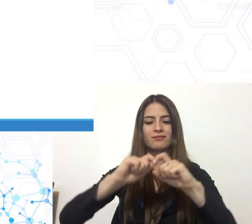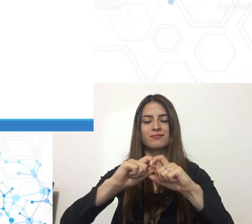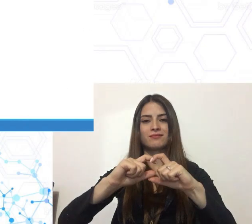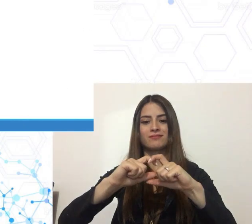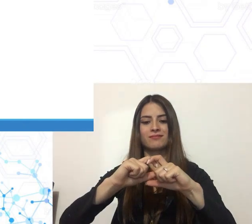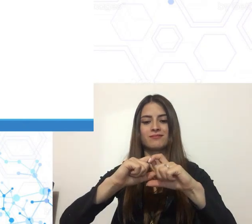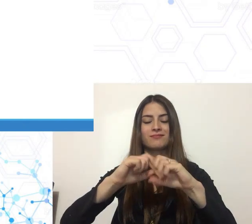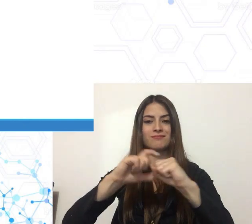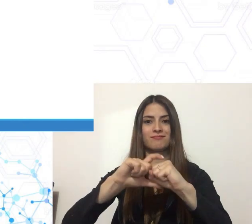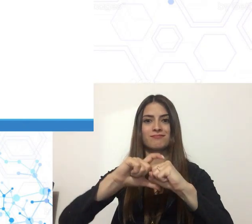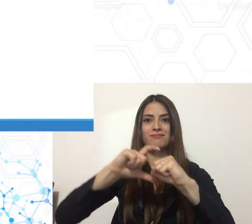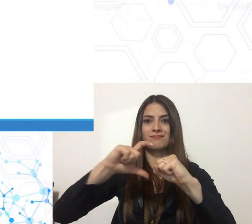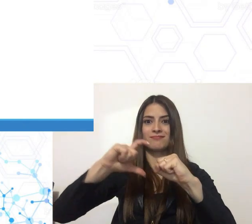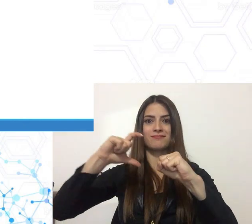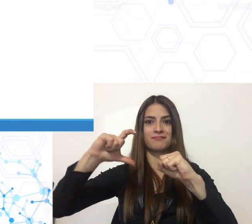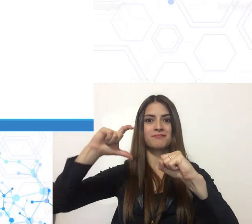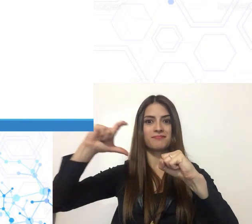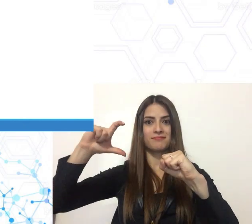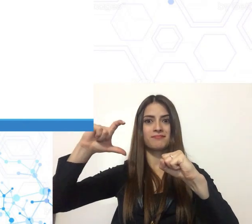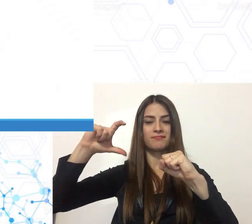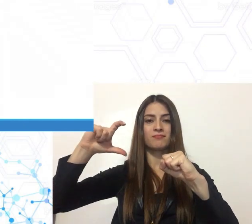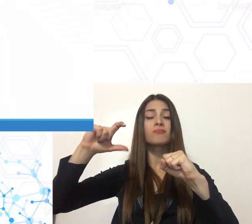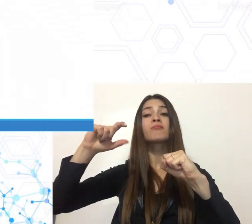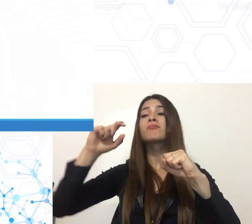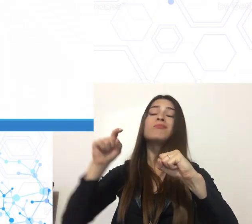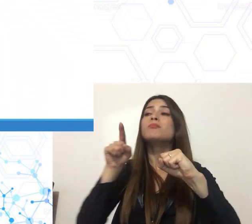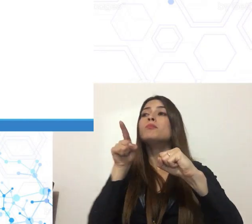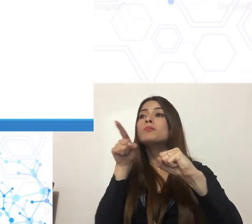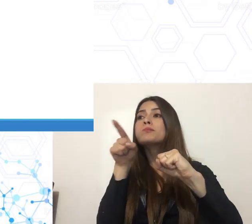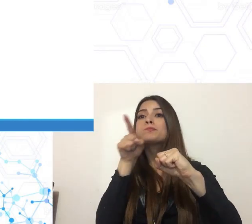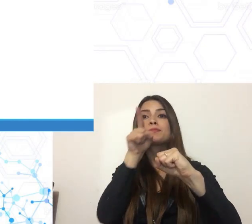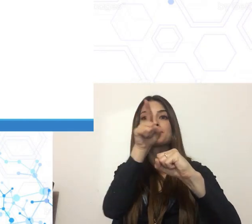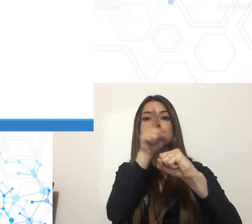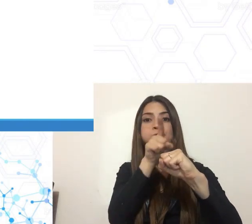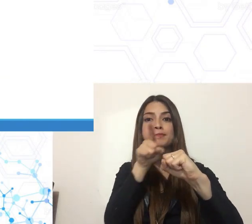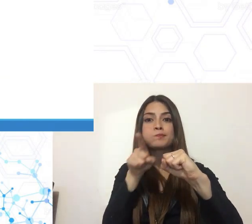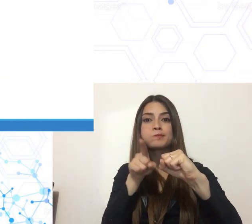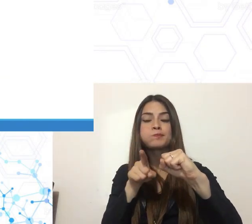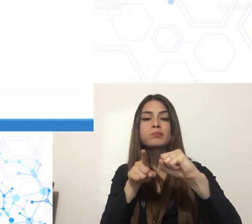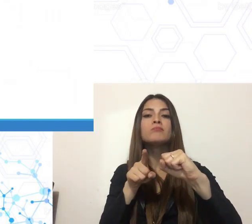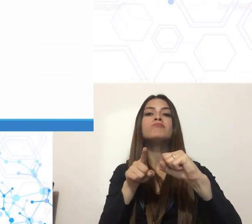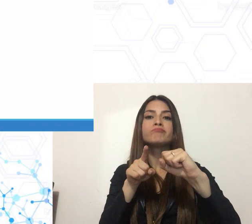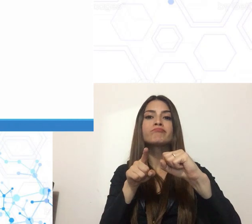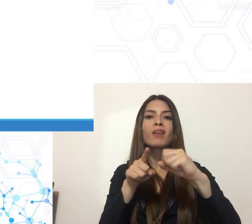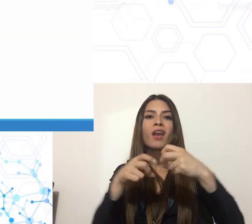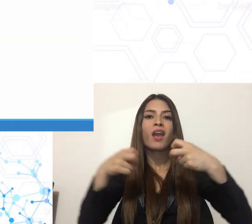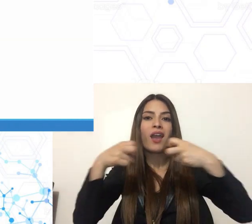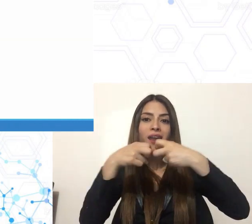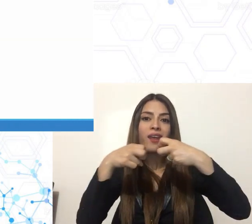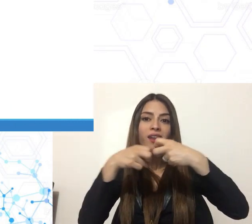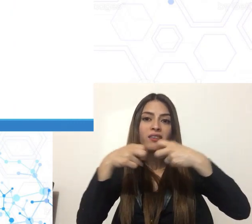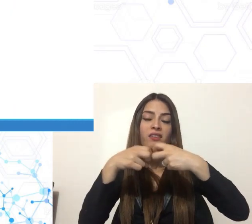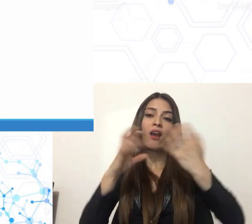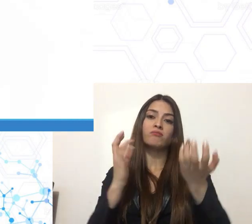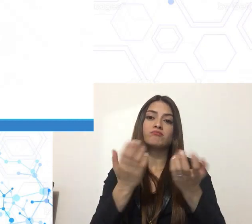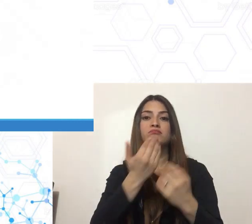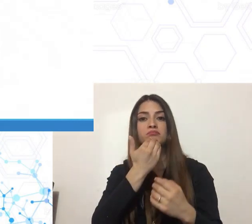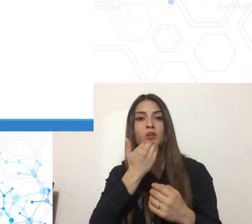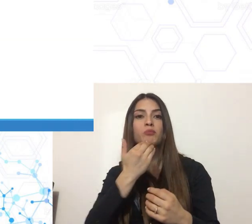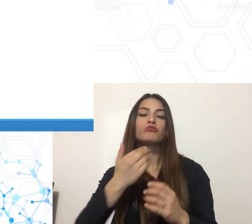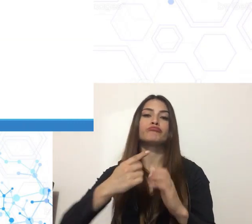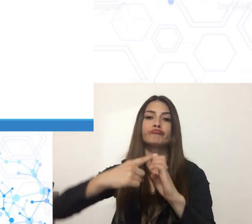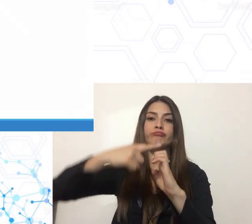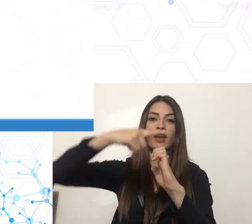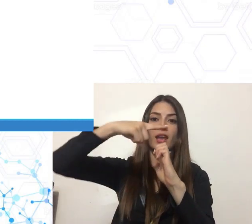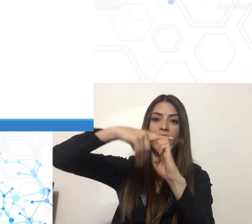mueven de acuerdo a una naturaleza magnética, cuántica, energética de